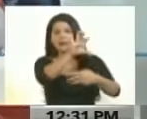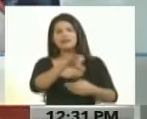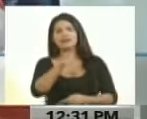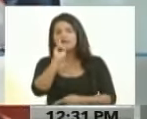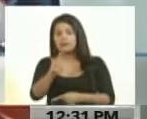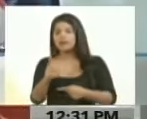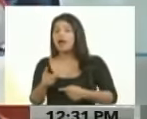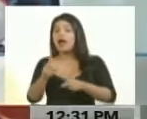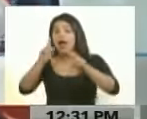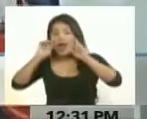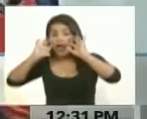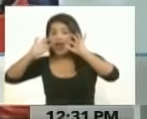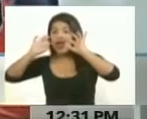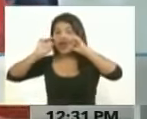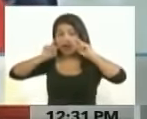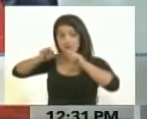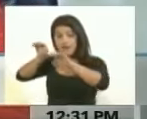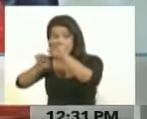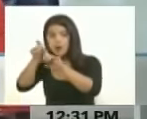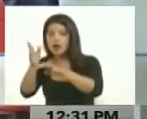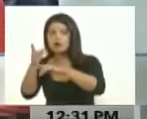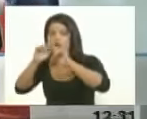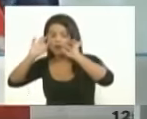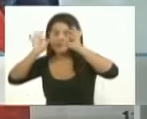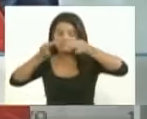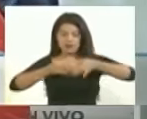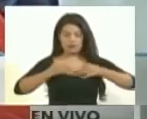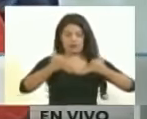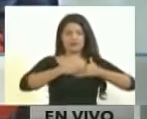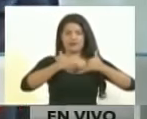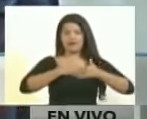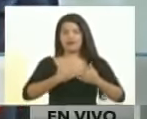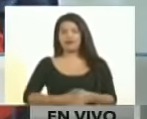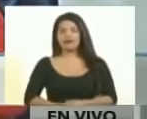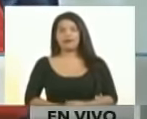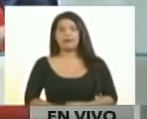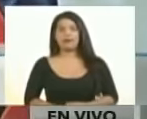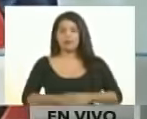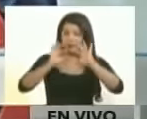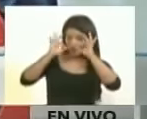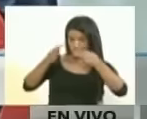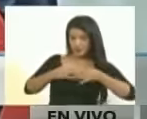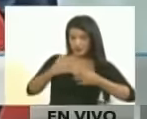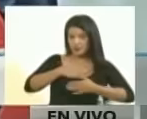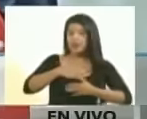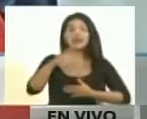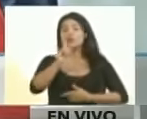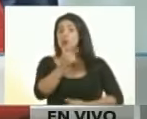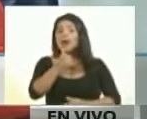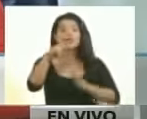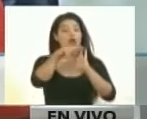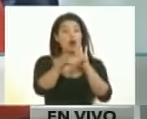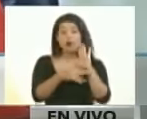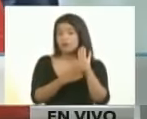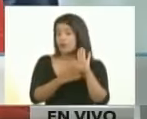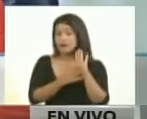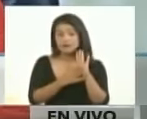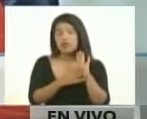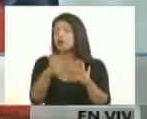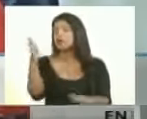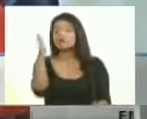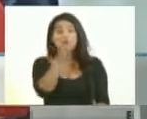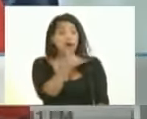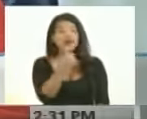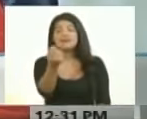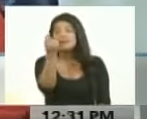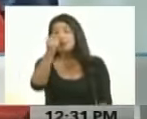ellos mismos unas sanciones que ellos inventaron, que no existen ninguna norma, que no existe en